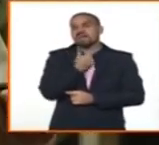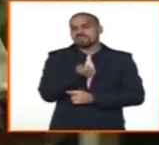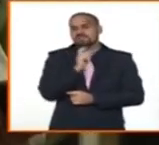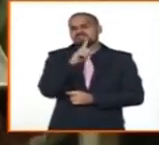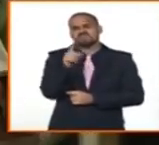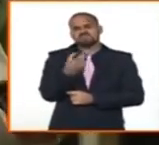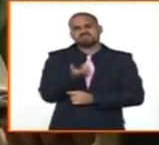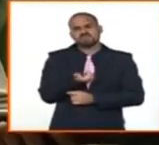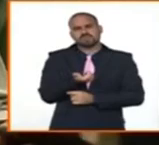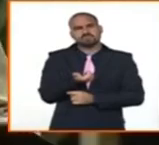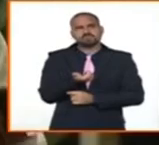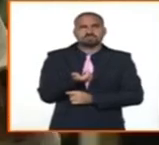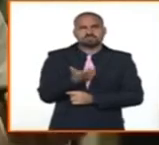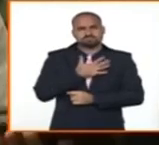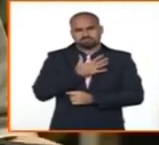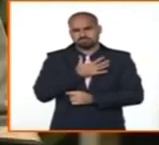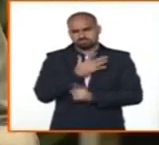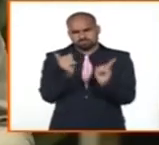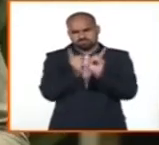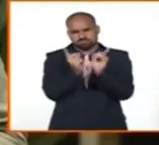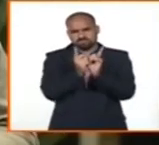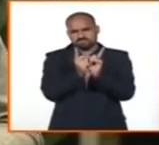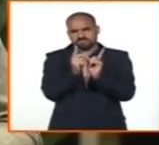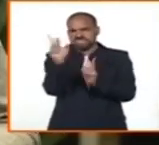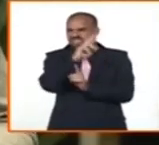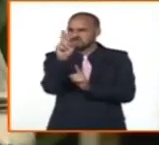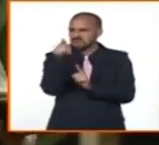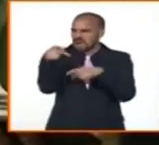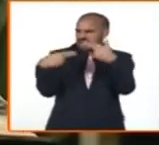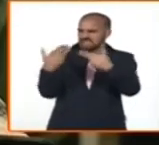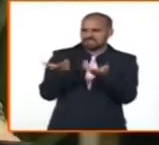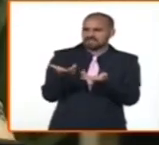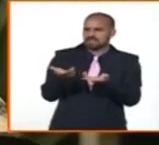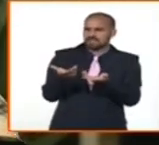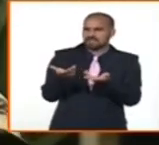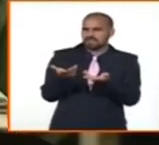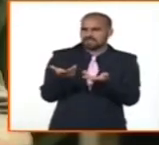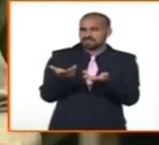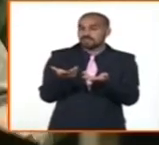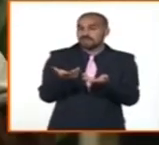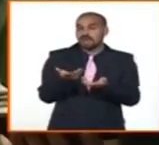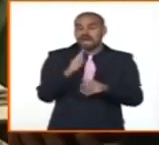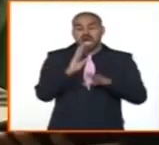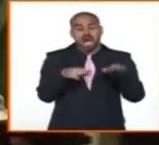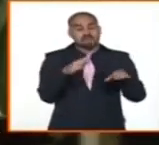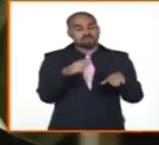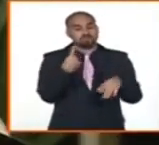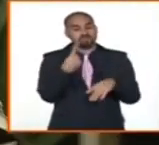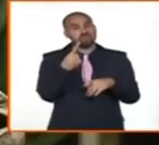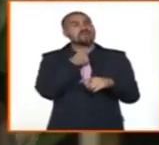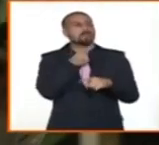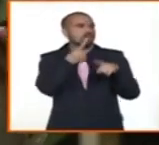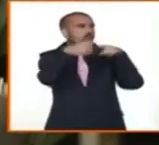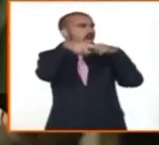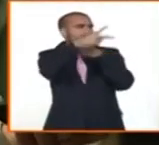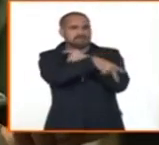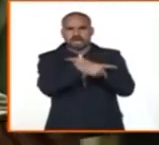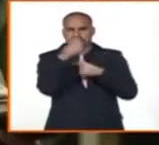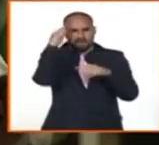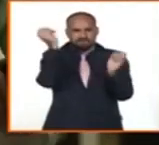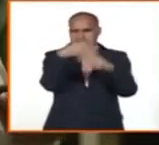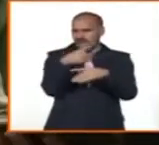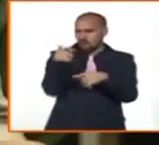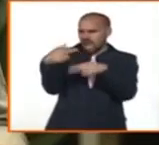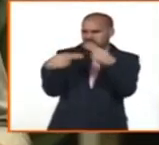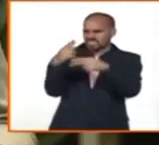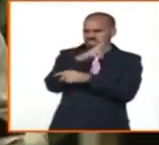Digo, de manera medio sencilla, pero ¿en qué anda la revolución? Y a veces no se sabe muy bien porque faltan informaciones o porque uno está en mil agendas